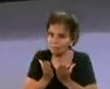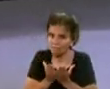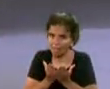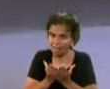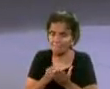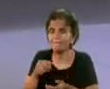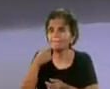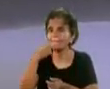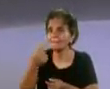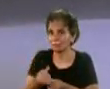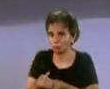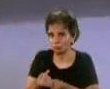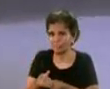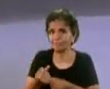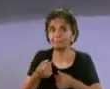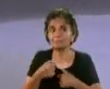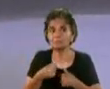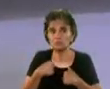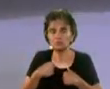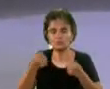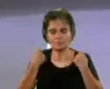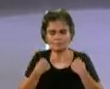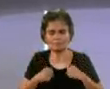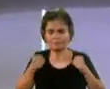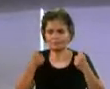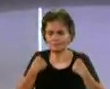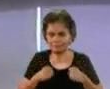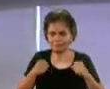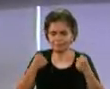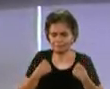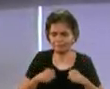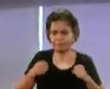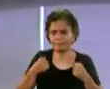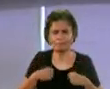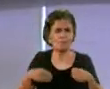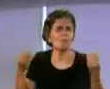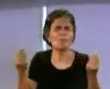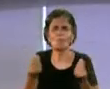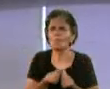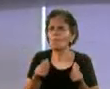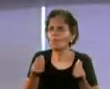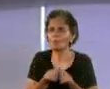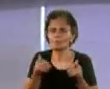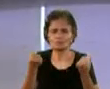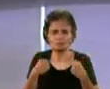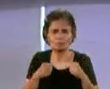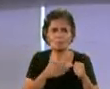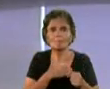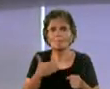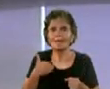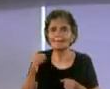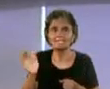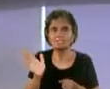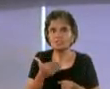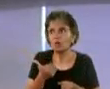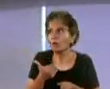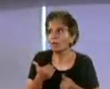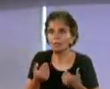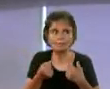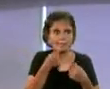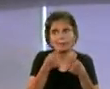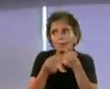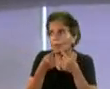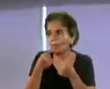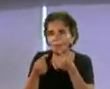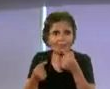es, si hago mucho ejercicio, porque esto va a estar hoy en la charla de todas las mamás que hacen deporte, ¿no? Sí, claro. Si